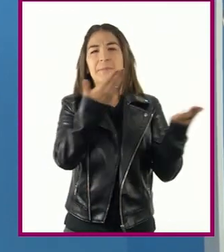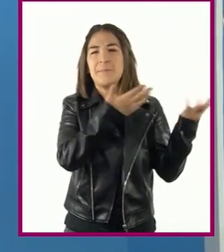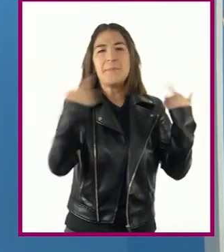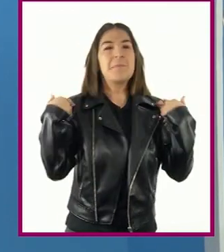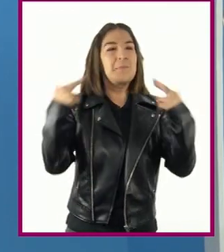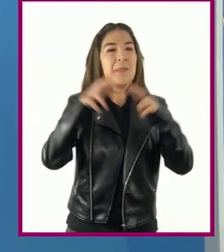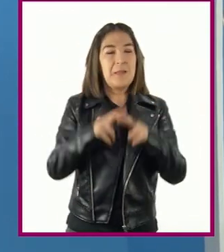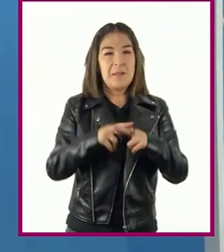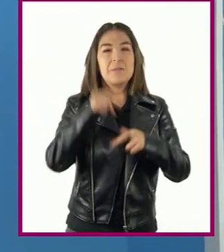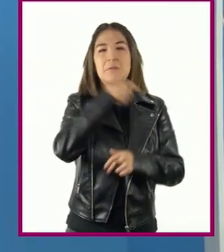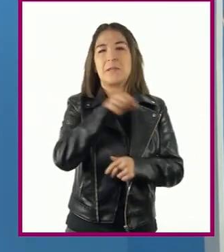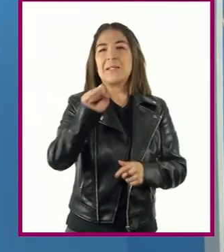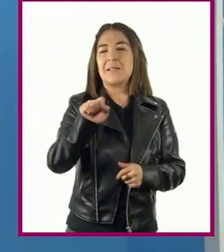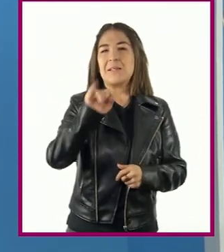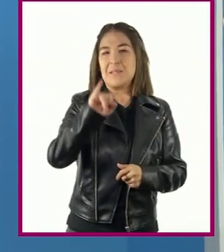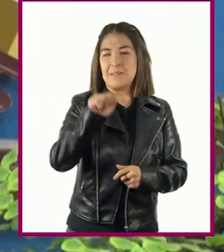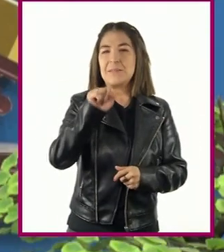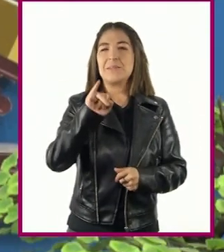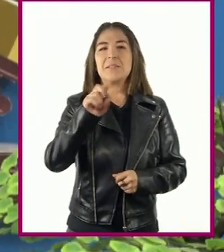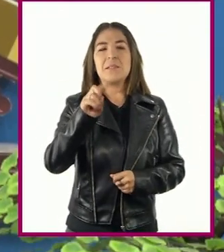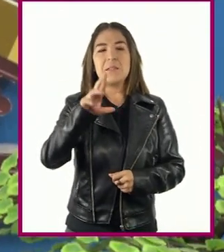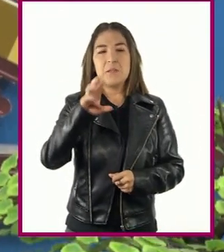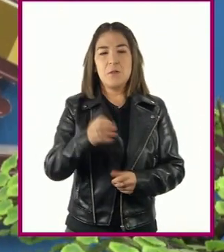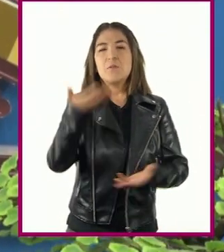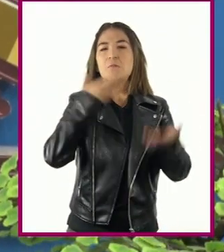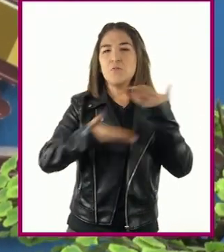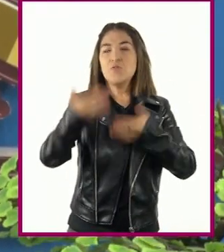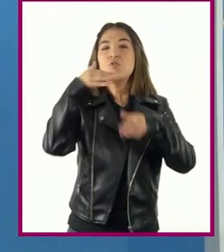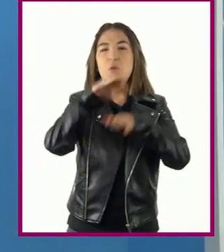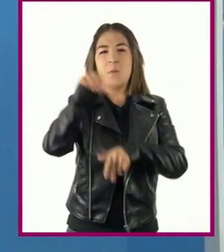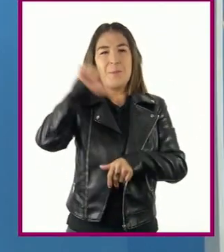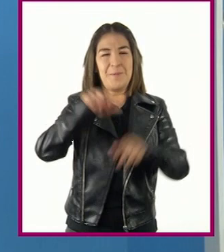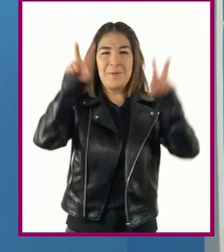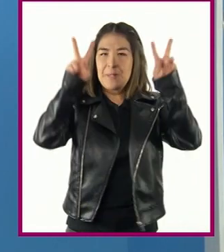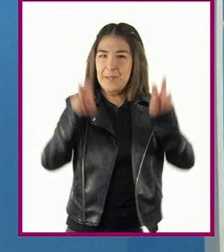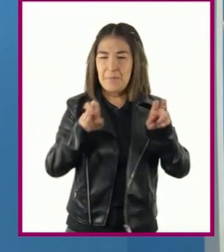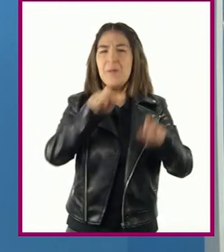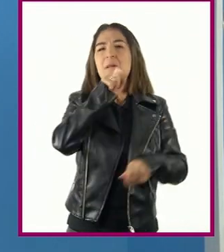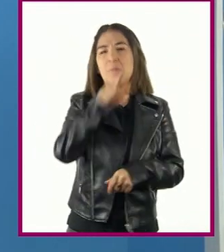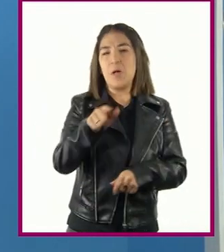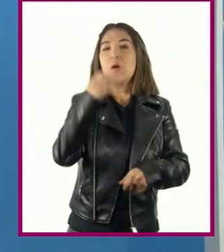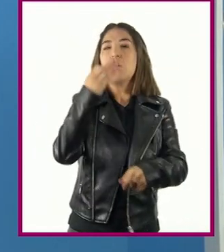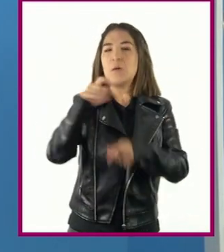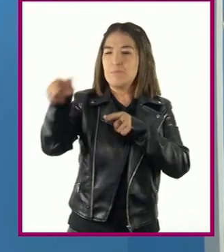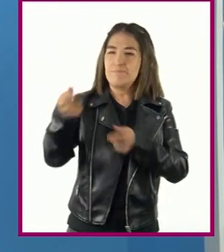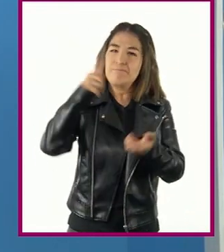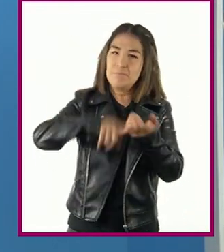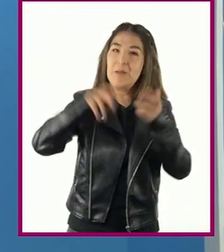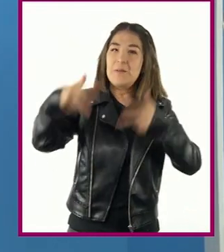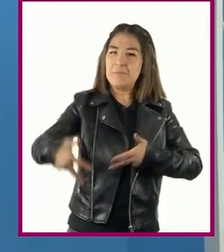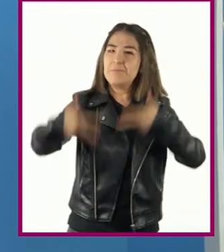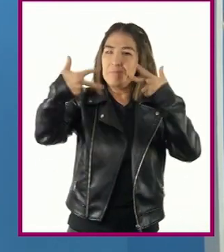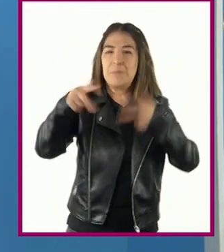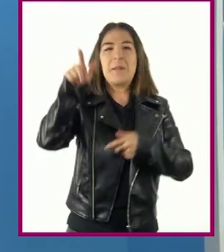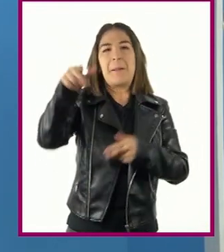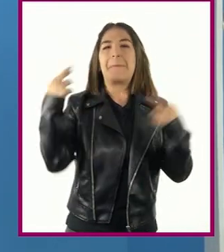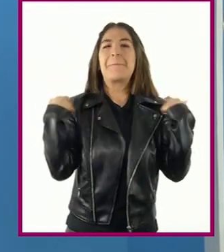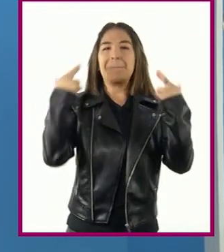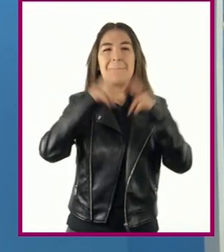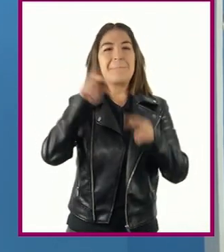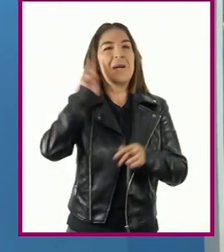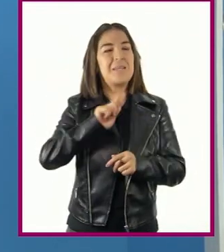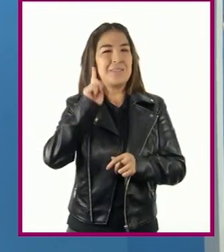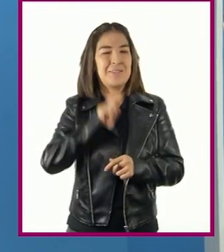maestro Isidro Navarro, compartiendo sobre el tema. También nos estarán acompañando de forma remota las